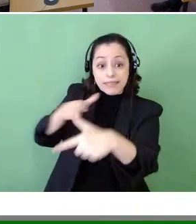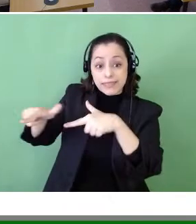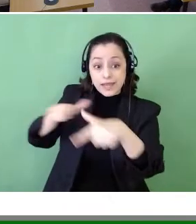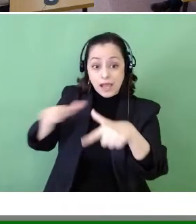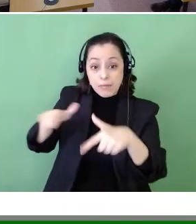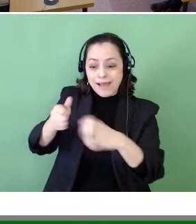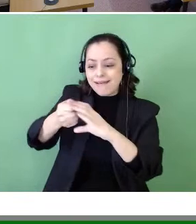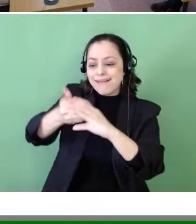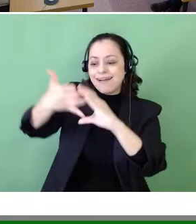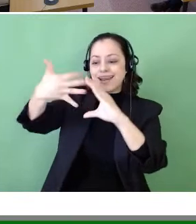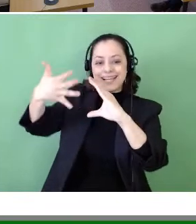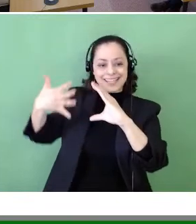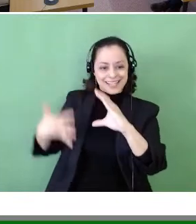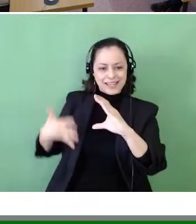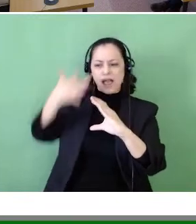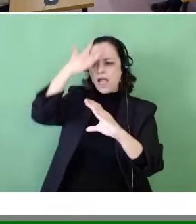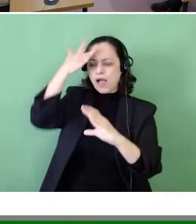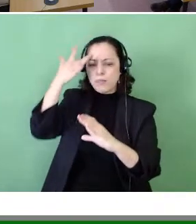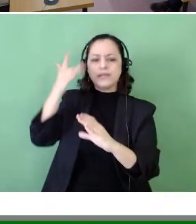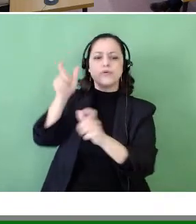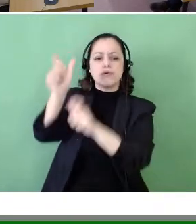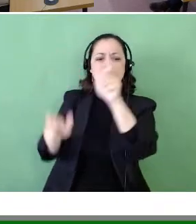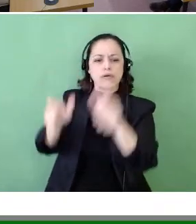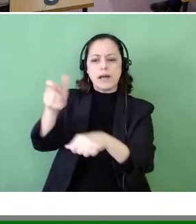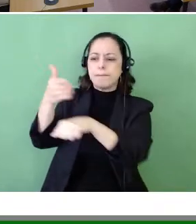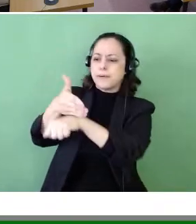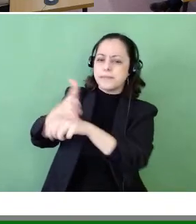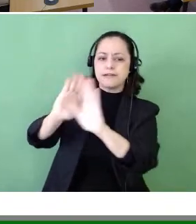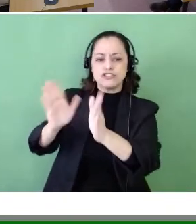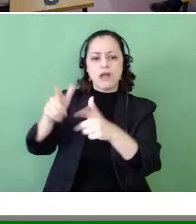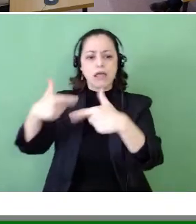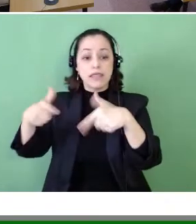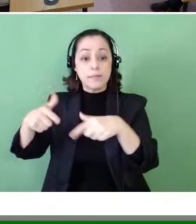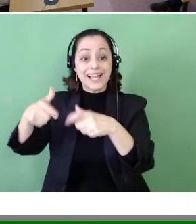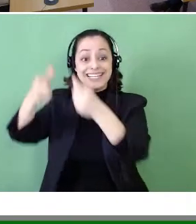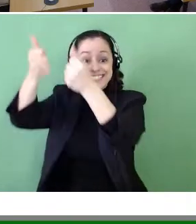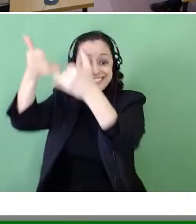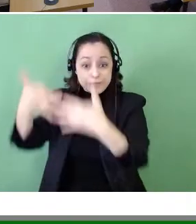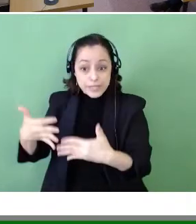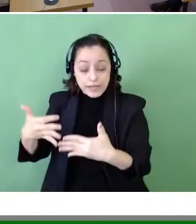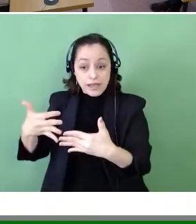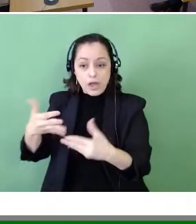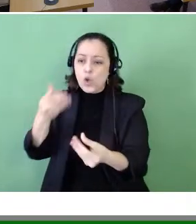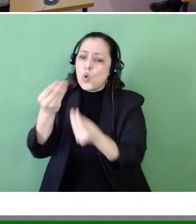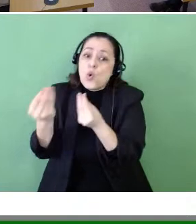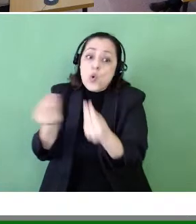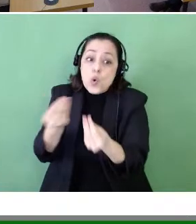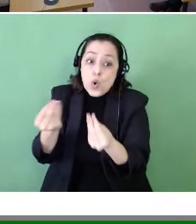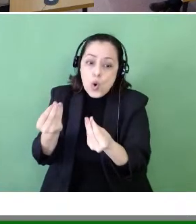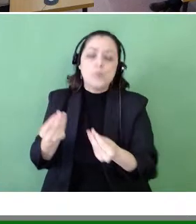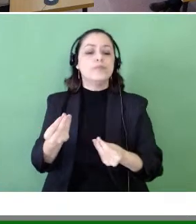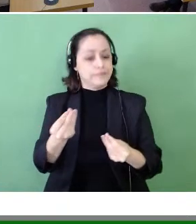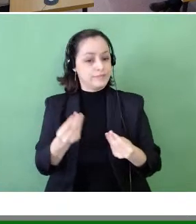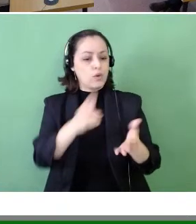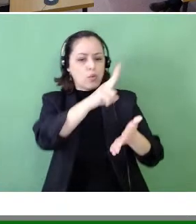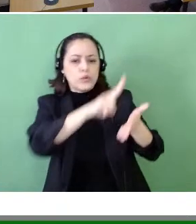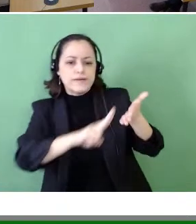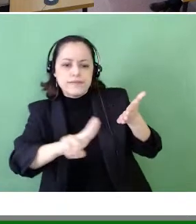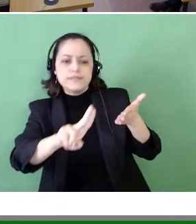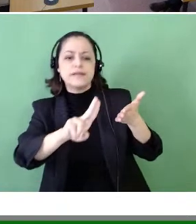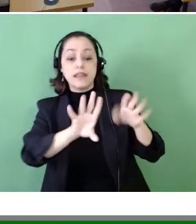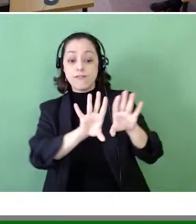por los propios profesionales, intérpretes y traductores? ¿Y cómo puede la formación universitaria corresponder a